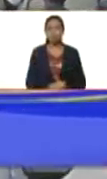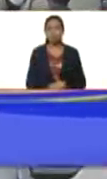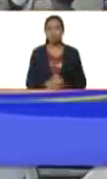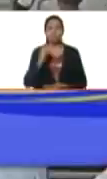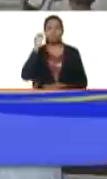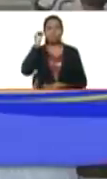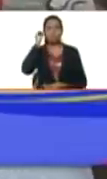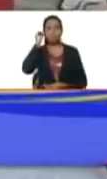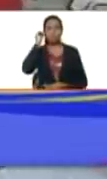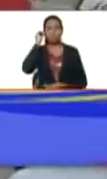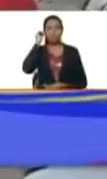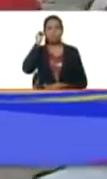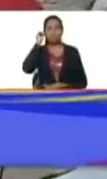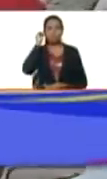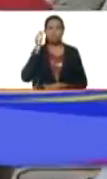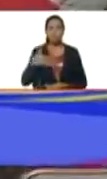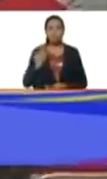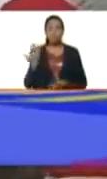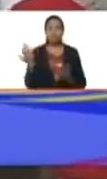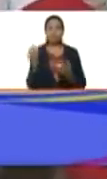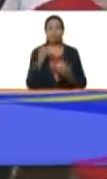y se contagia.